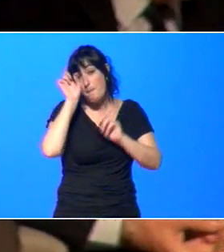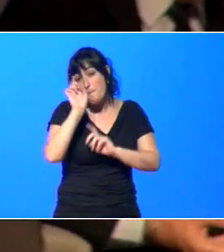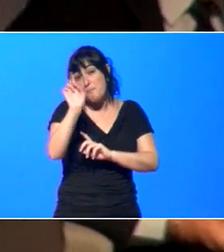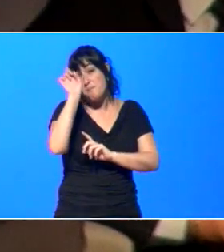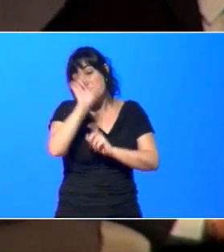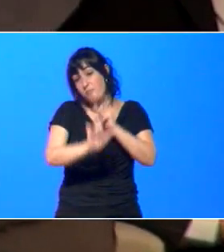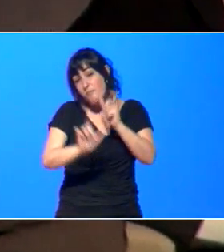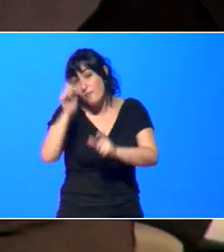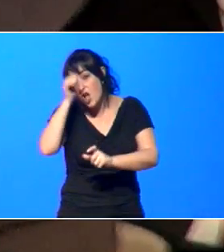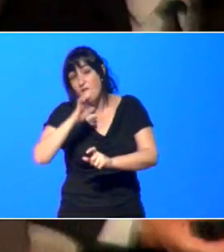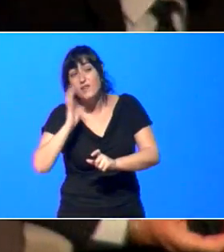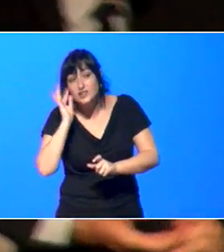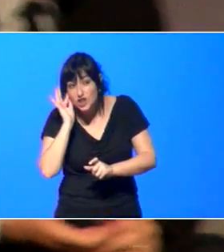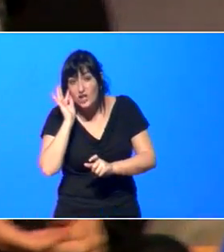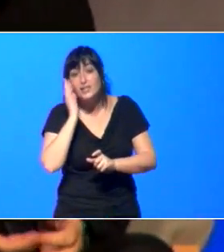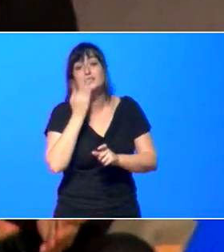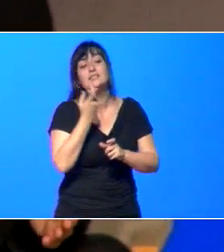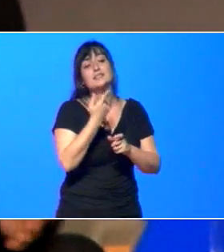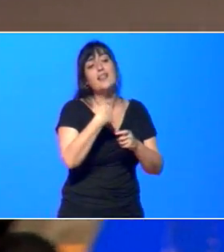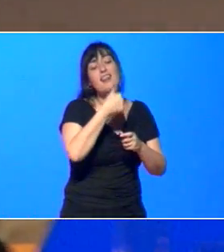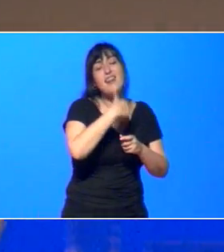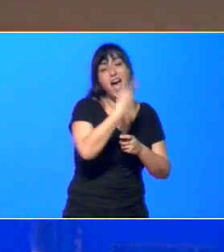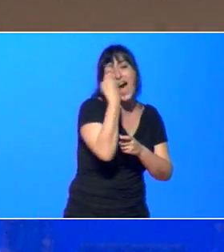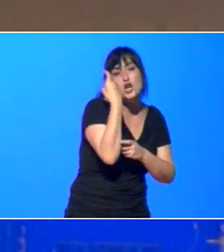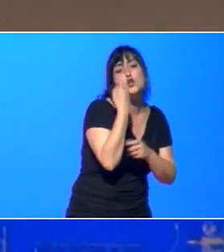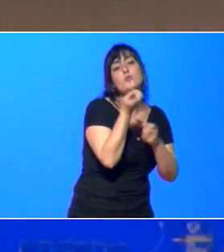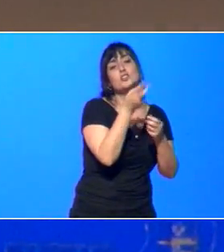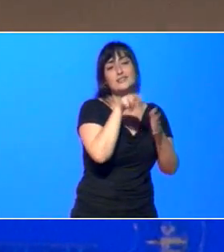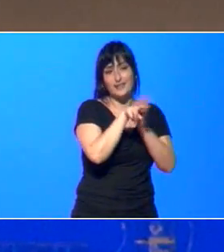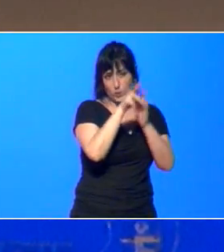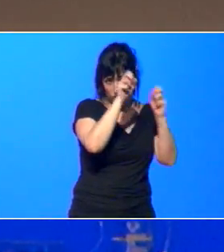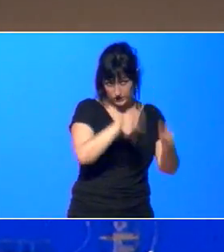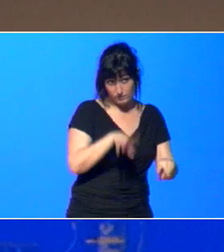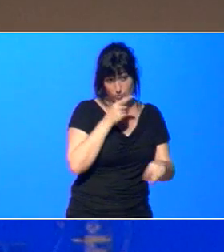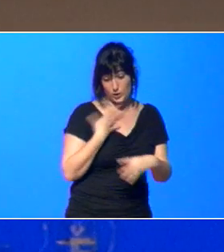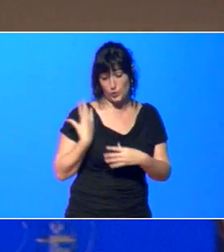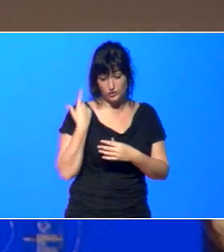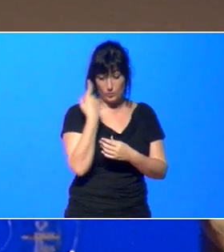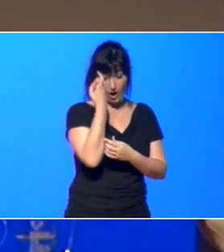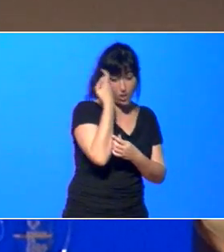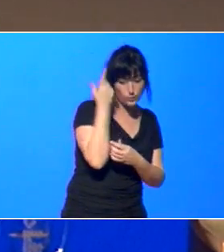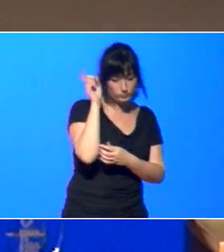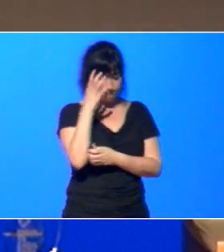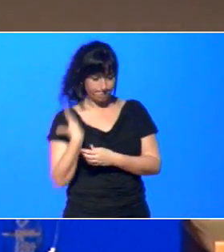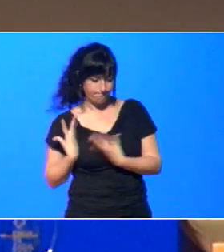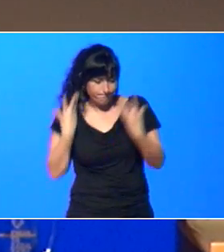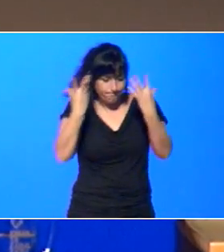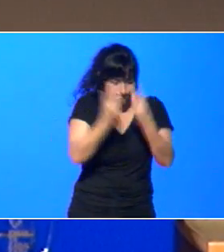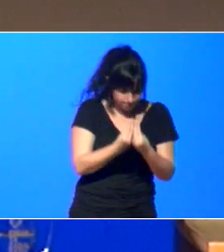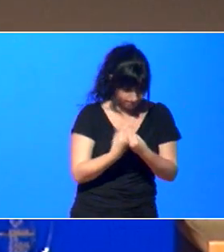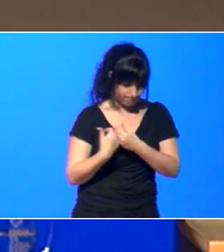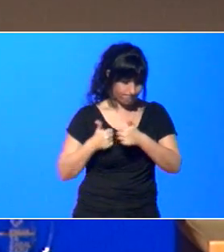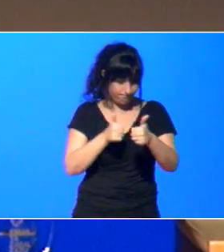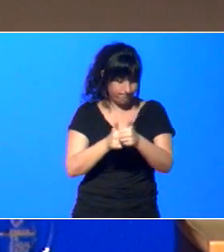profesoras de alumnos y recursos, que son profesores que están con los alumnos y que, en cierta medida, son un recurso más del centro,